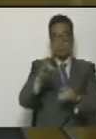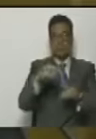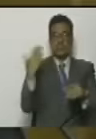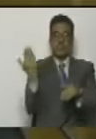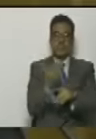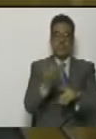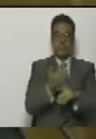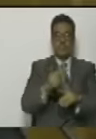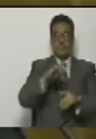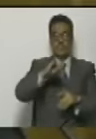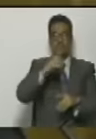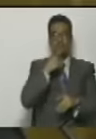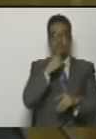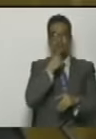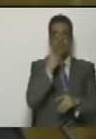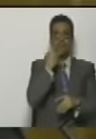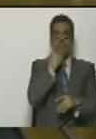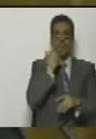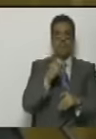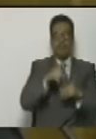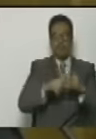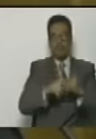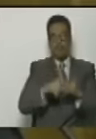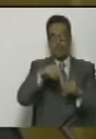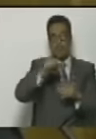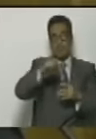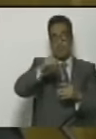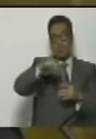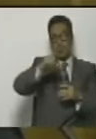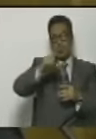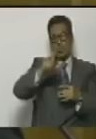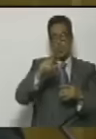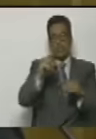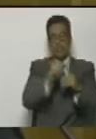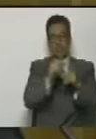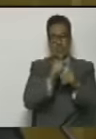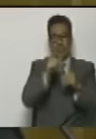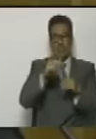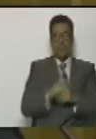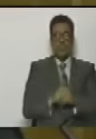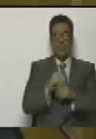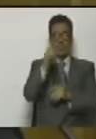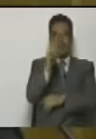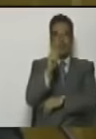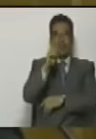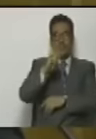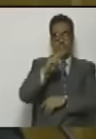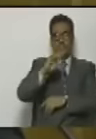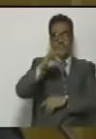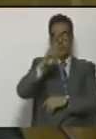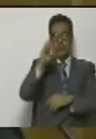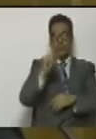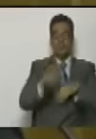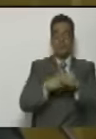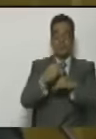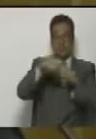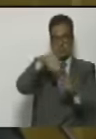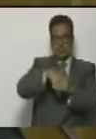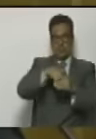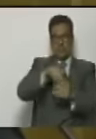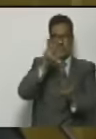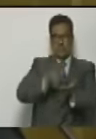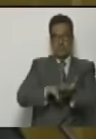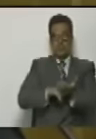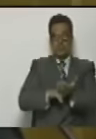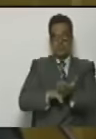El proyecto de acuerdo fue presentado por la diputada Busi Galeano y ejerció el derecho de palabra el diputado Ricardo Ríos. Luego de sometido a votación,